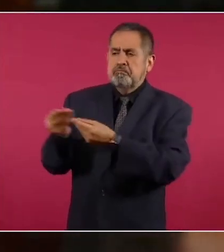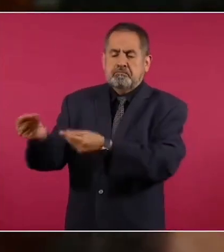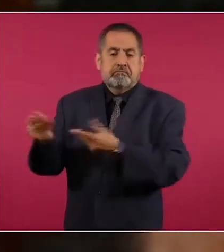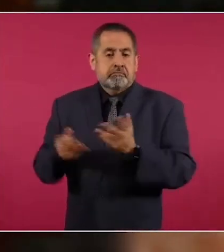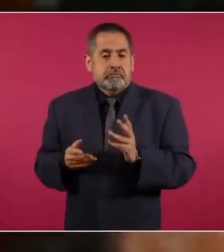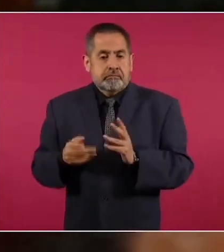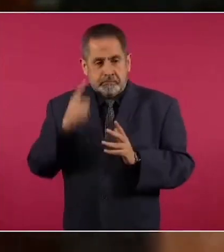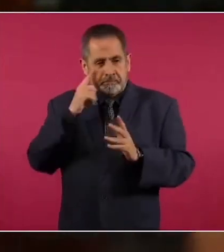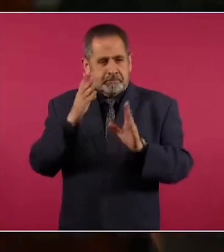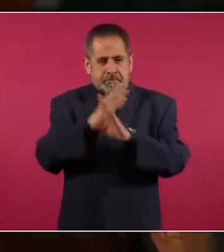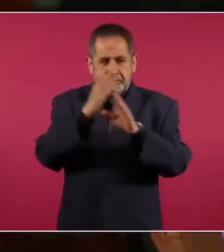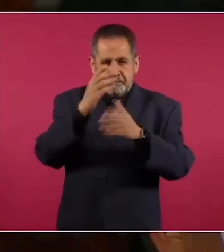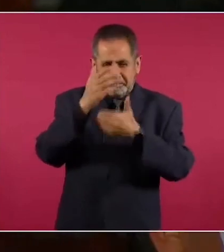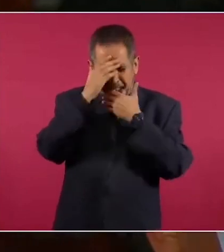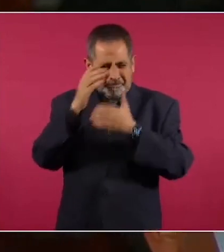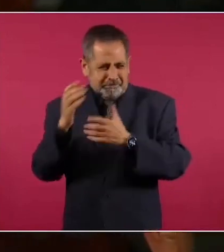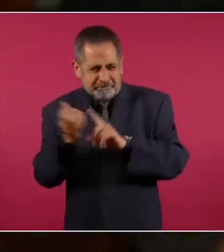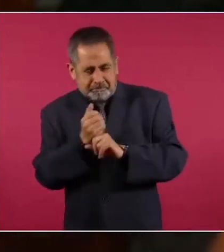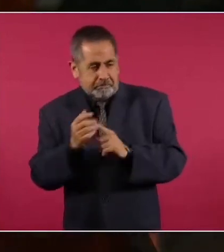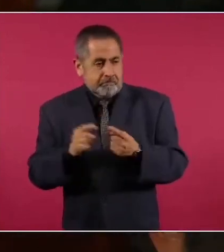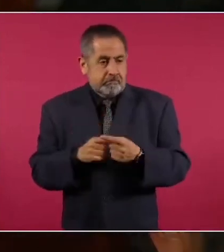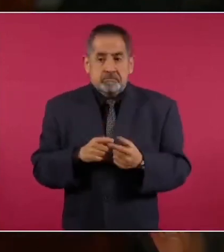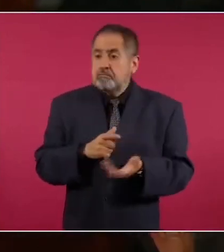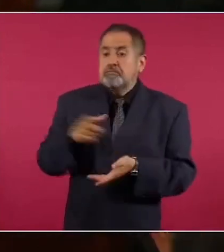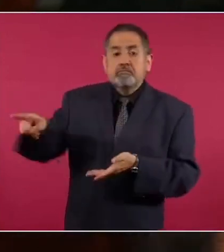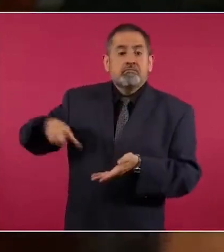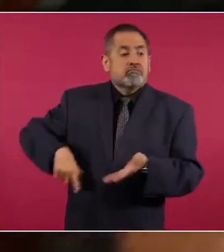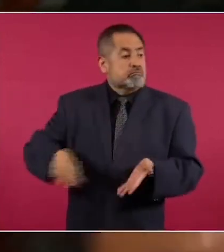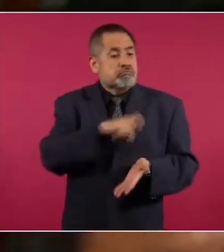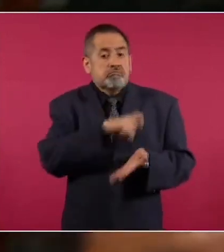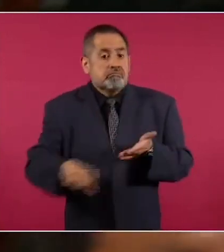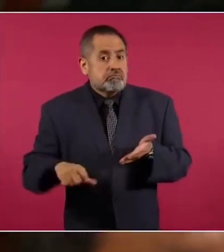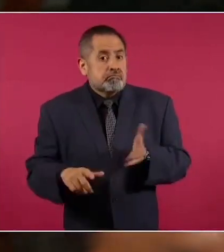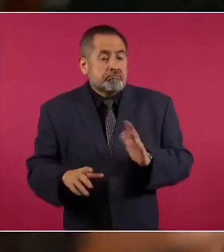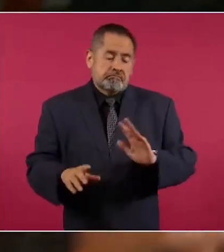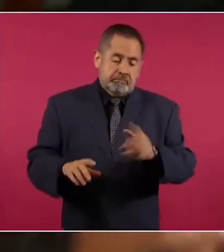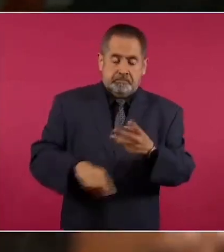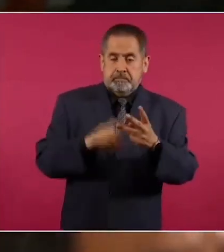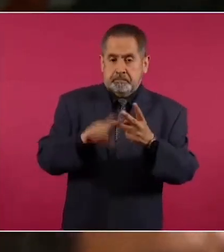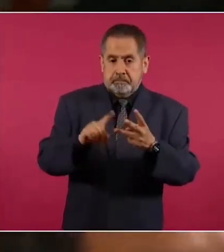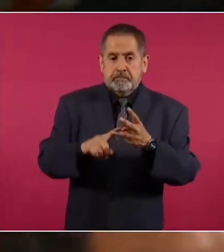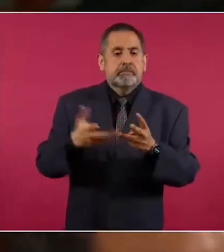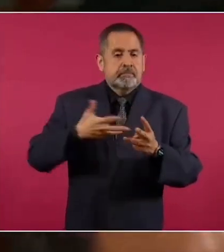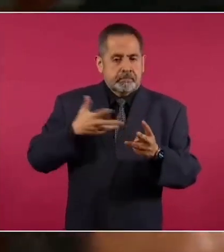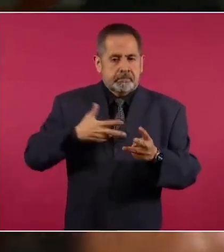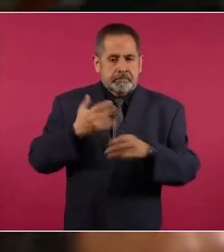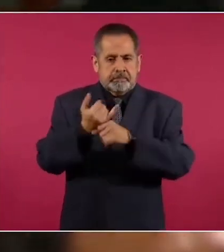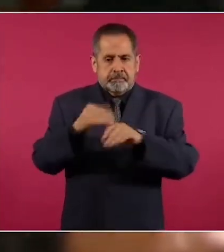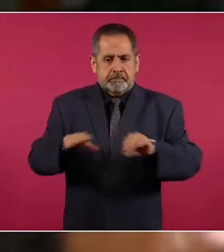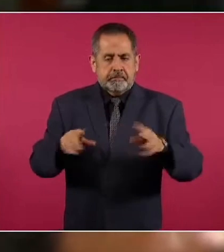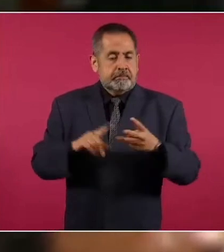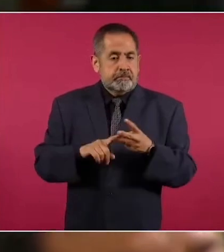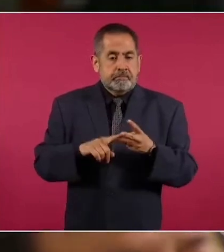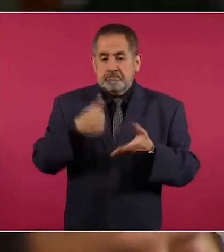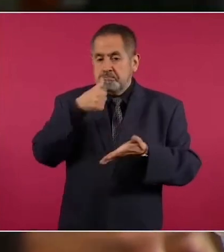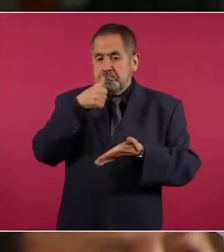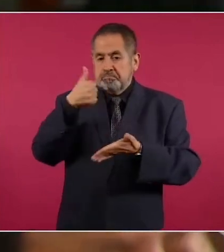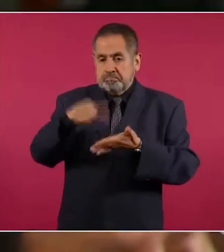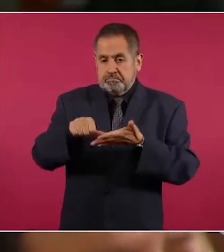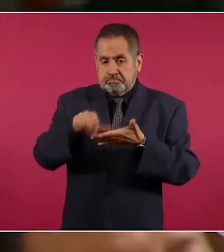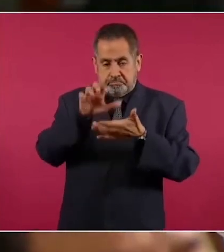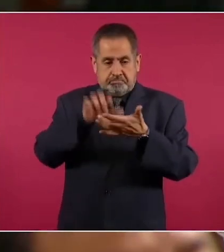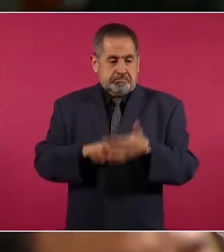incluso terrorismo. Punto número 3, tenemos información de una carta en la